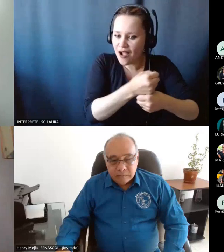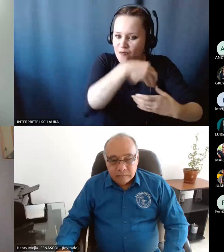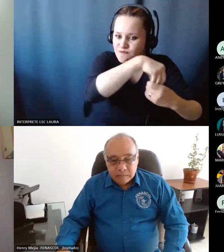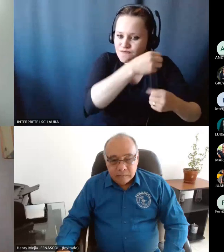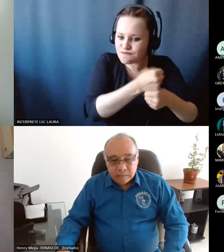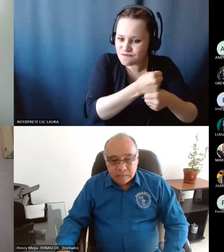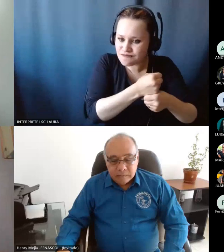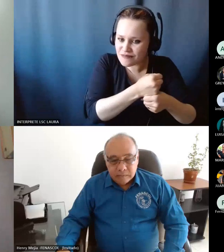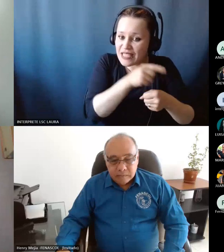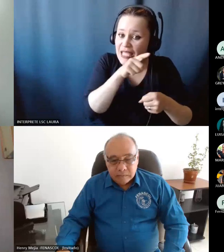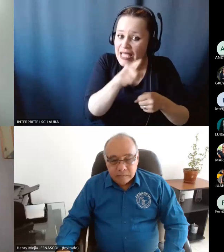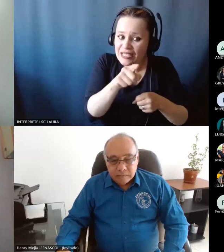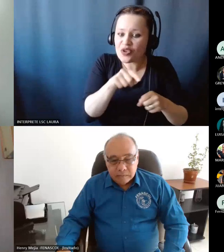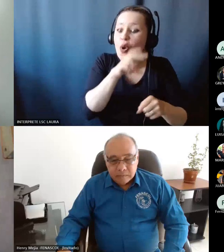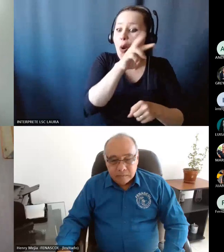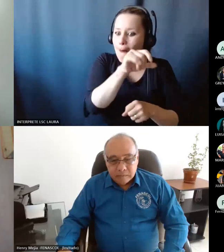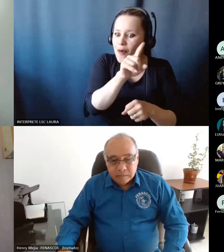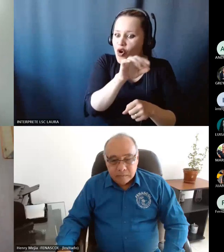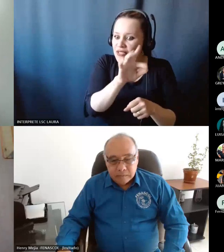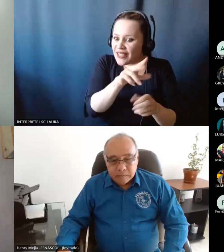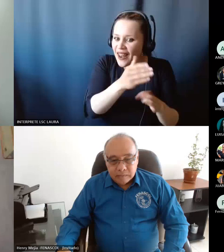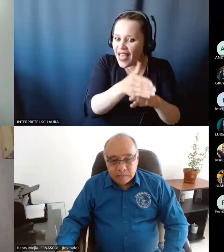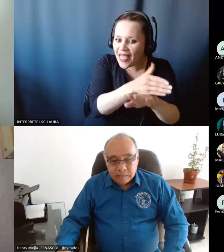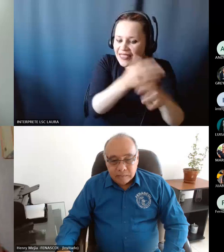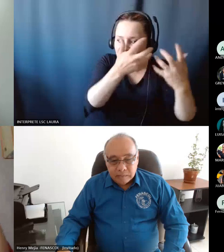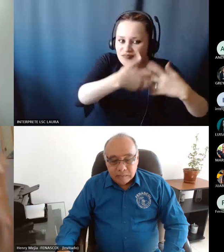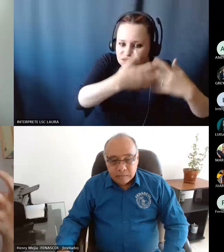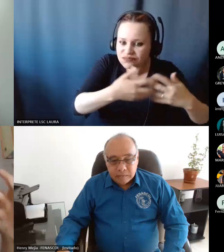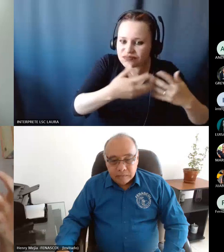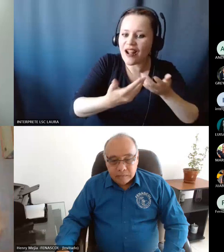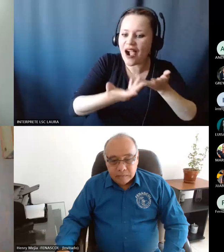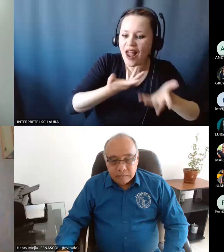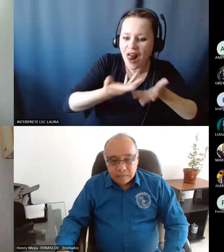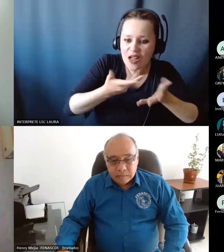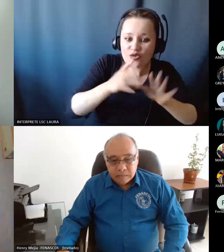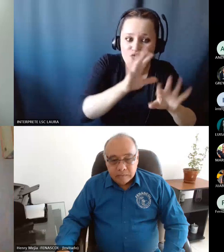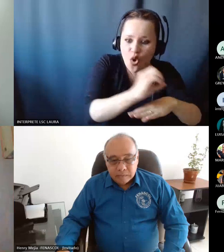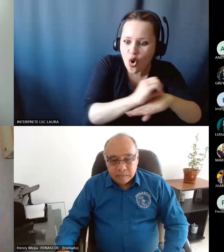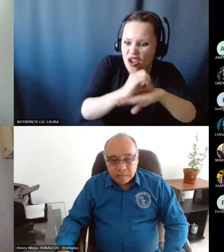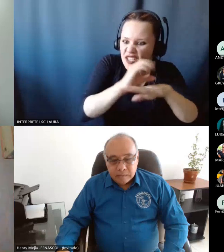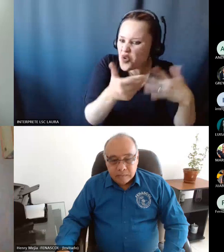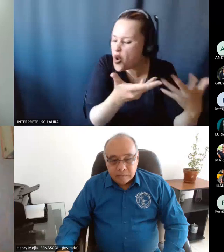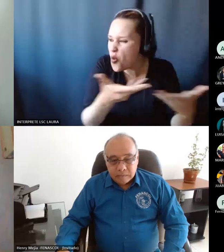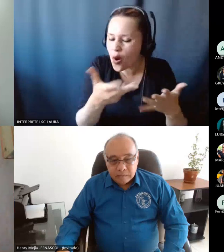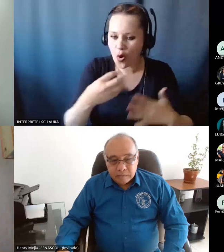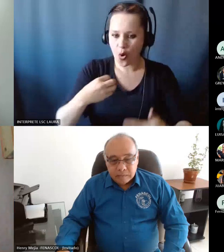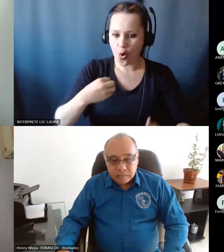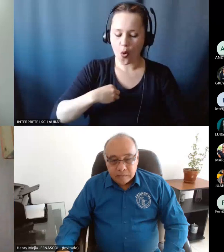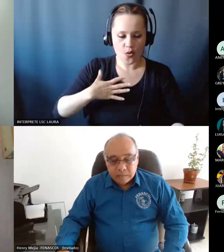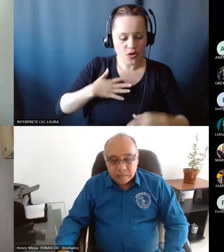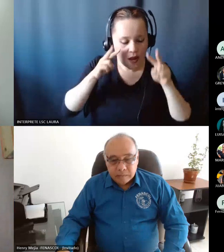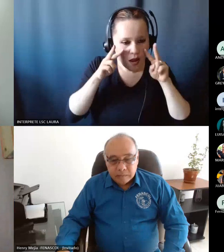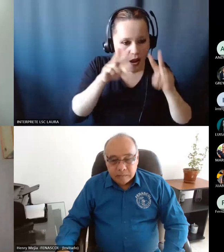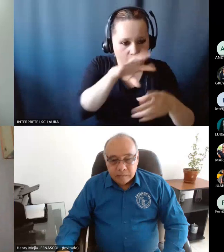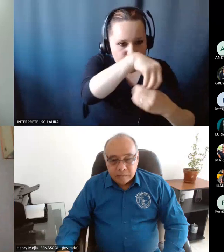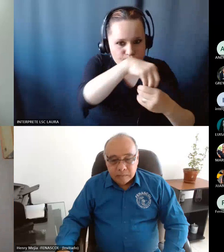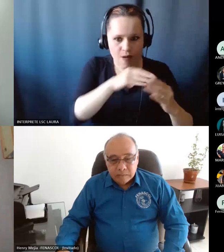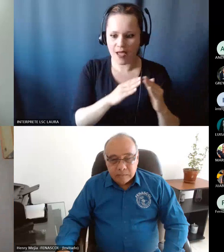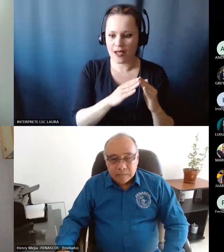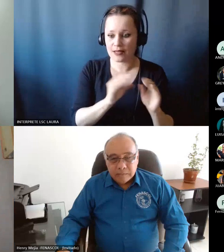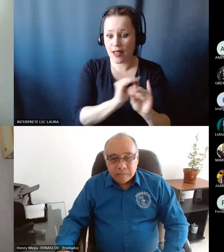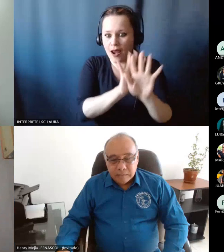casos que estaba telefónica Movistar en charlas que dimos para contar las organizaciones era una oportunidad para trabajar en